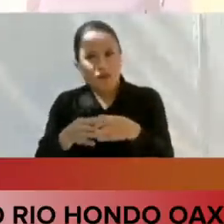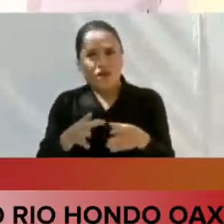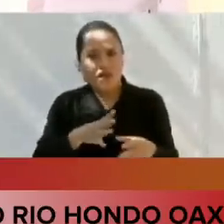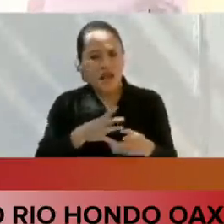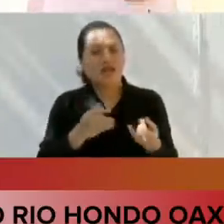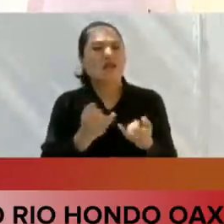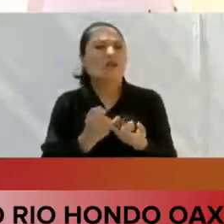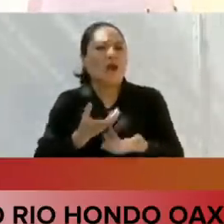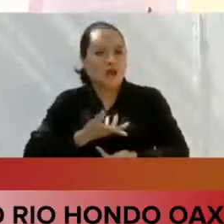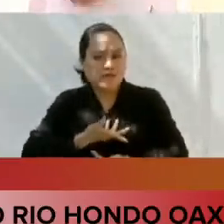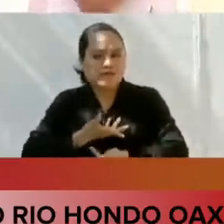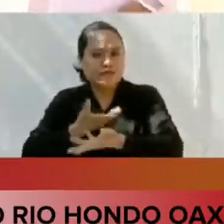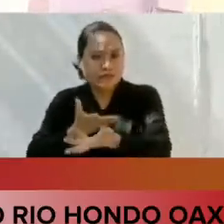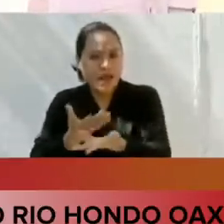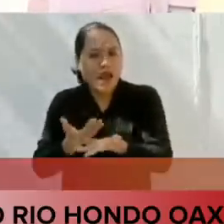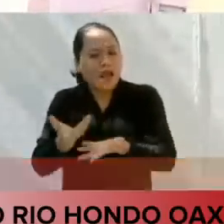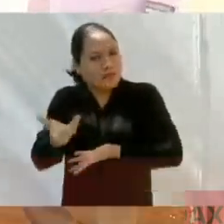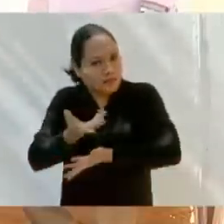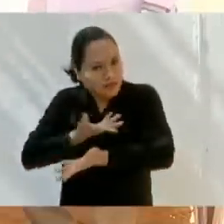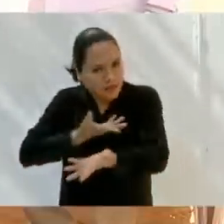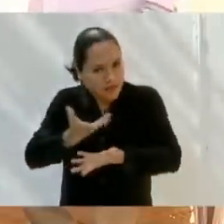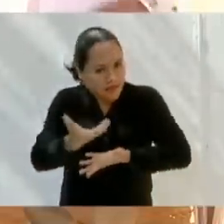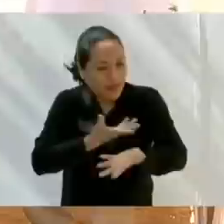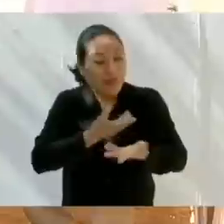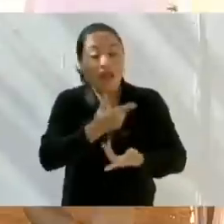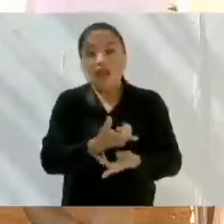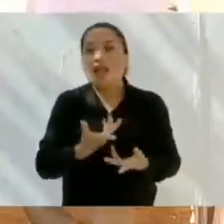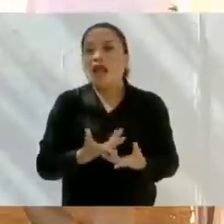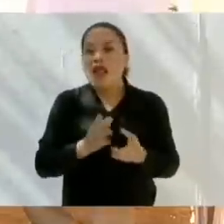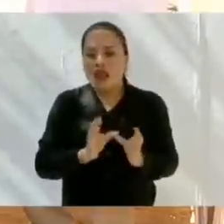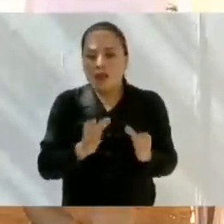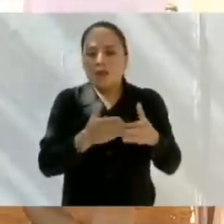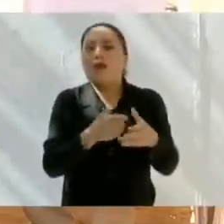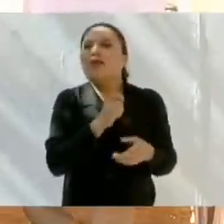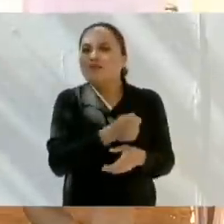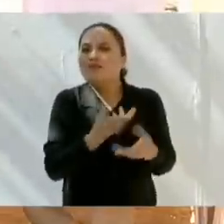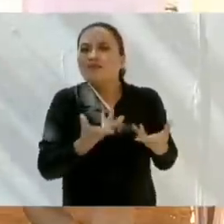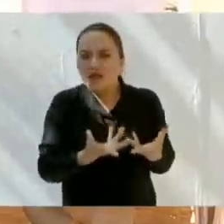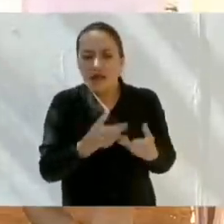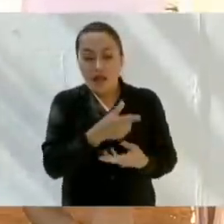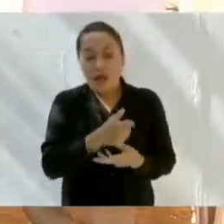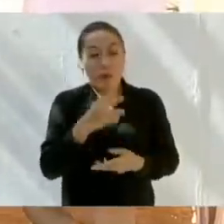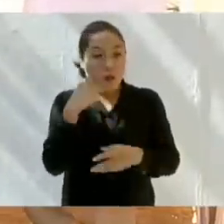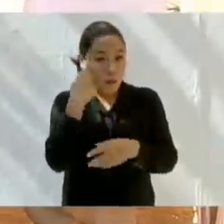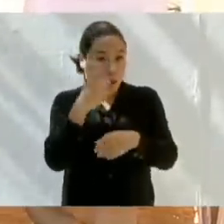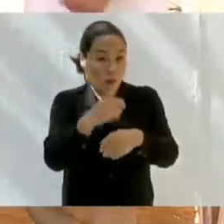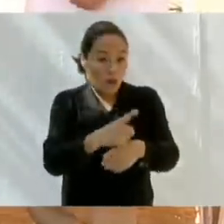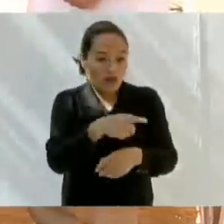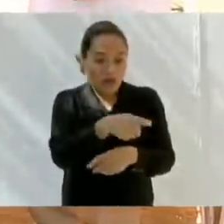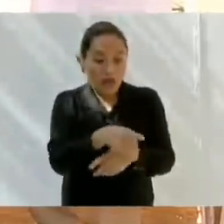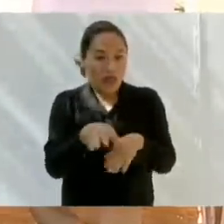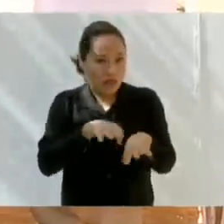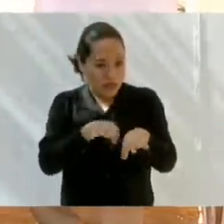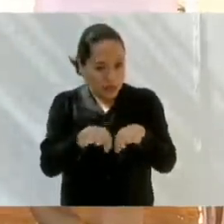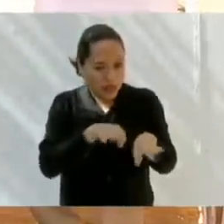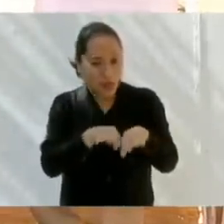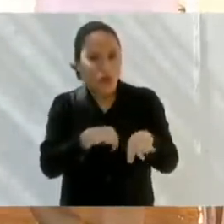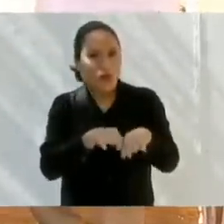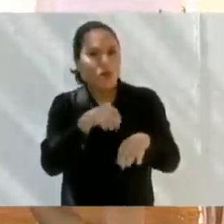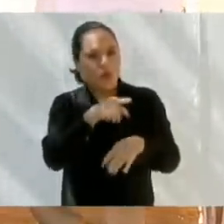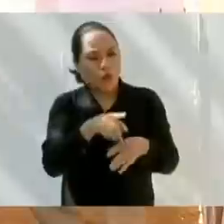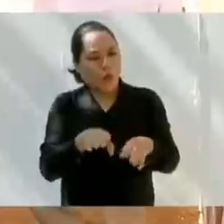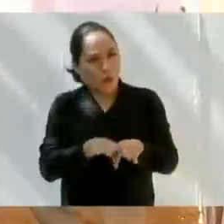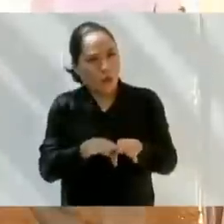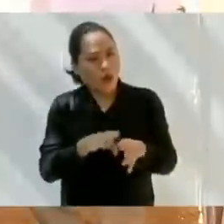las comunidades. Y lo que hemos aprendido de las comunidades es esa voluntad, esa tenacidad y